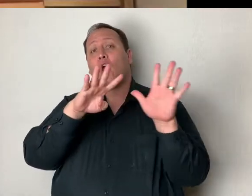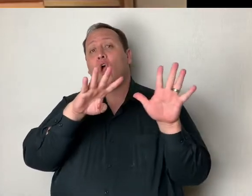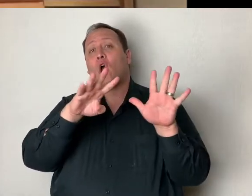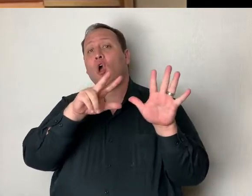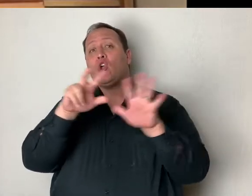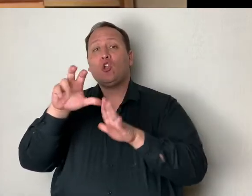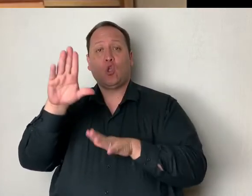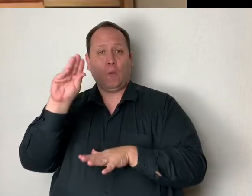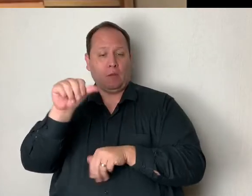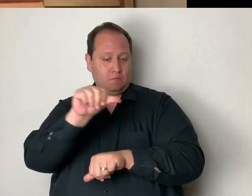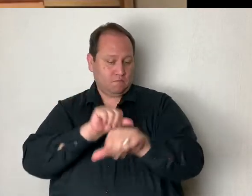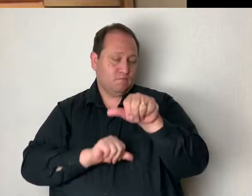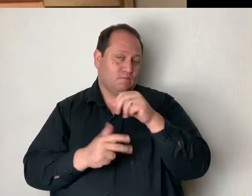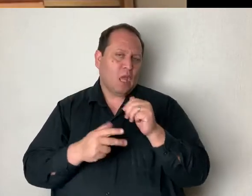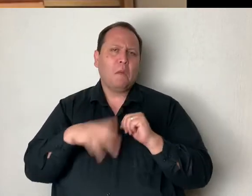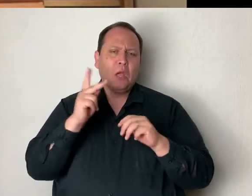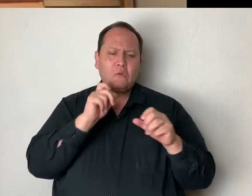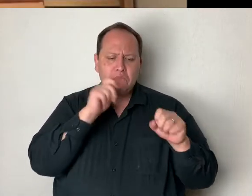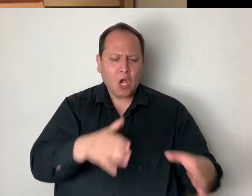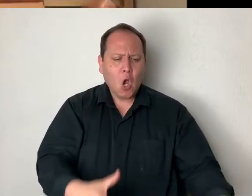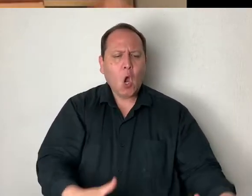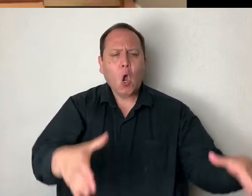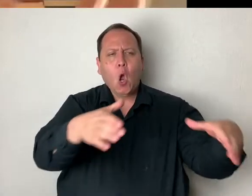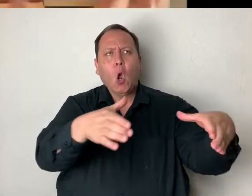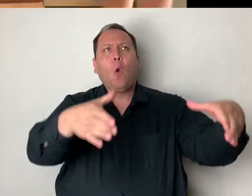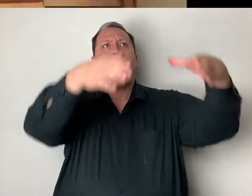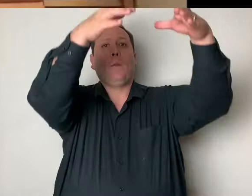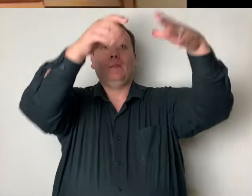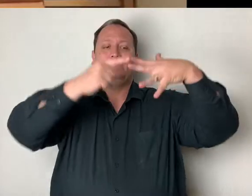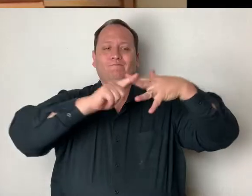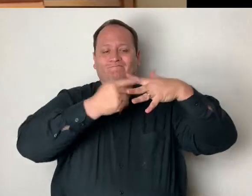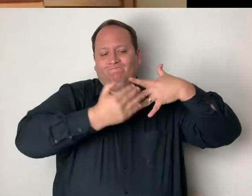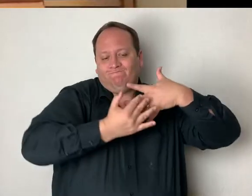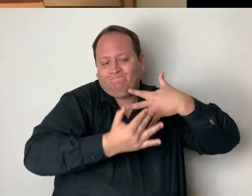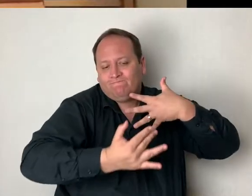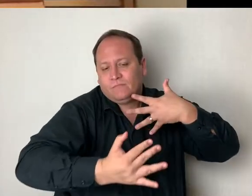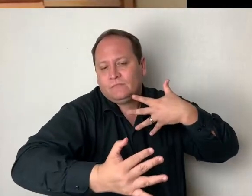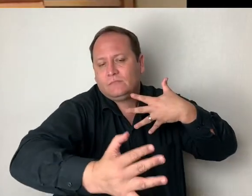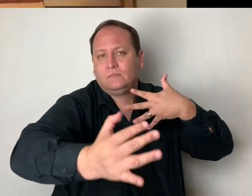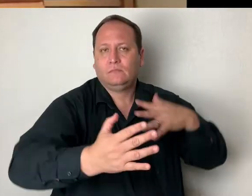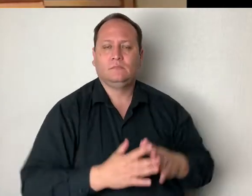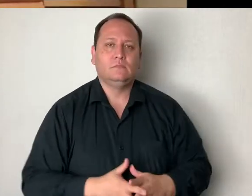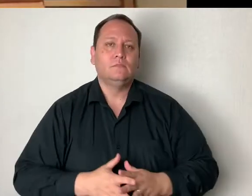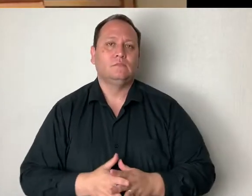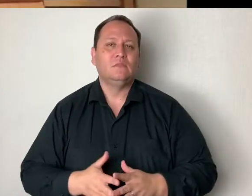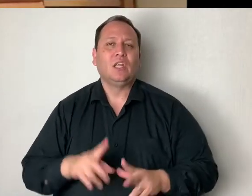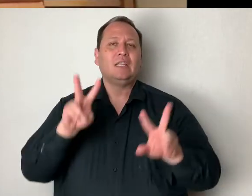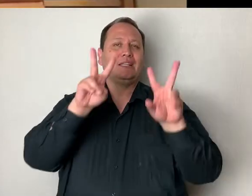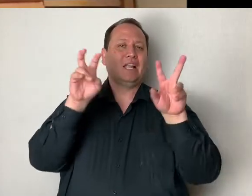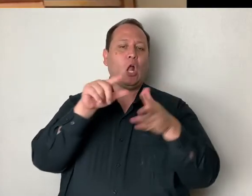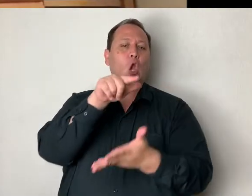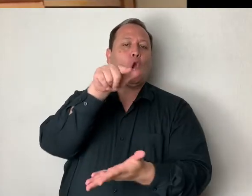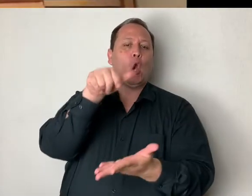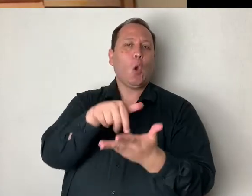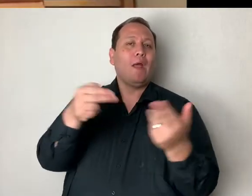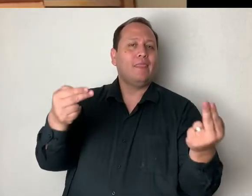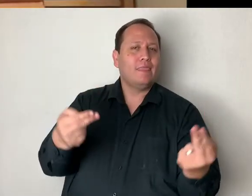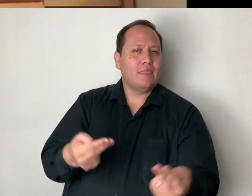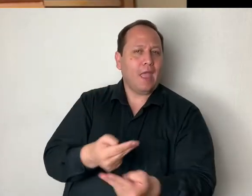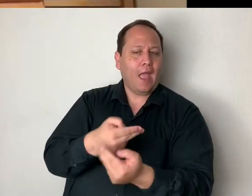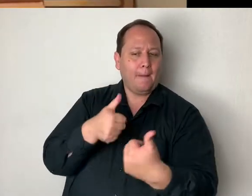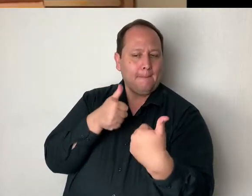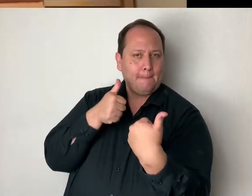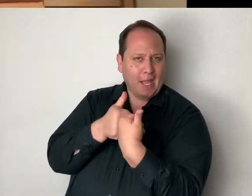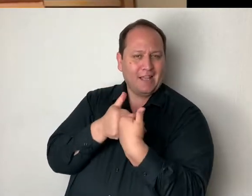mismo monumento es el lugar de inicio, hasta algunos lo llaman el lugar de nacimiento de la frontera entre los